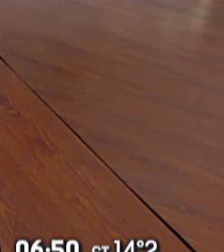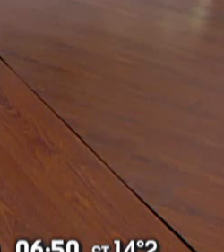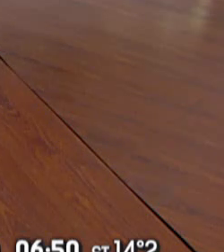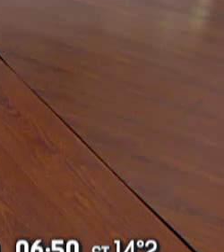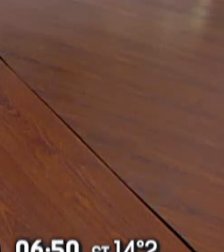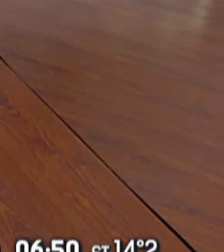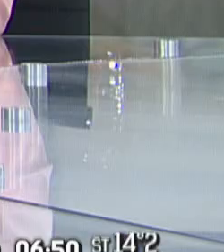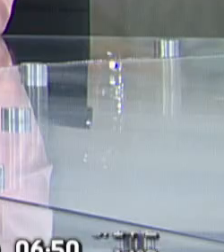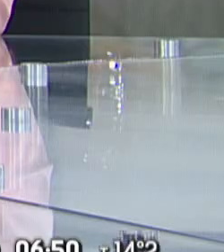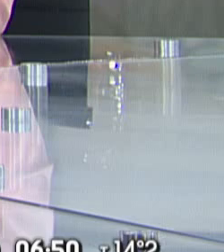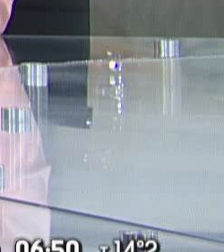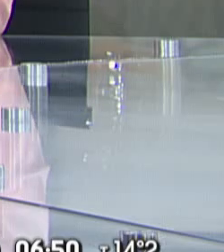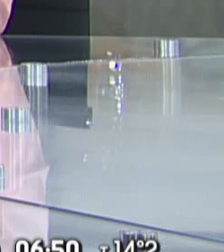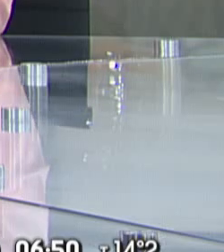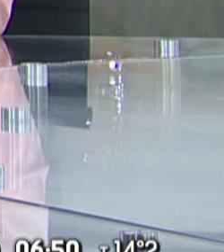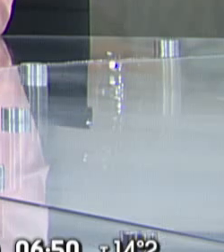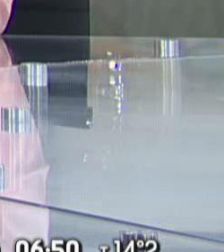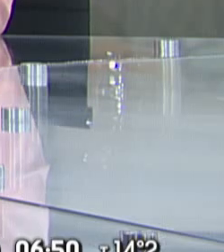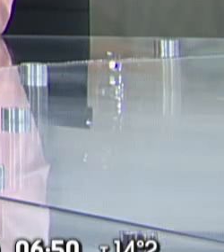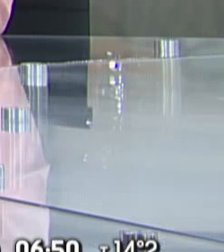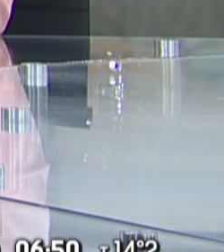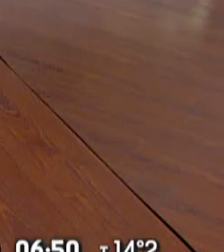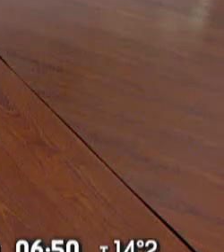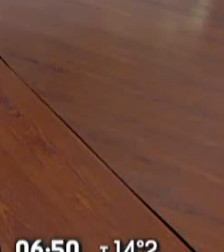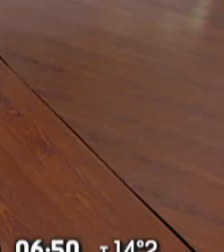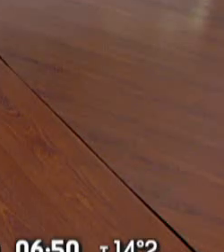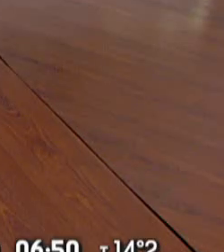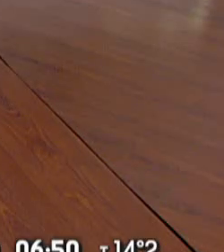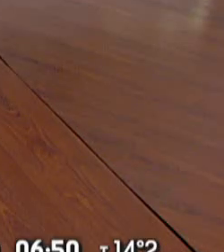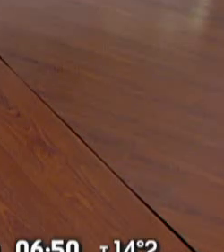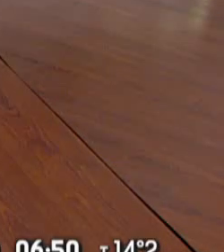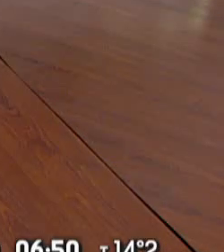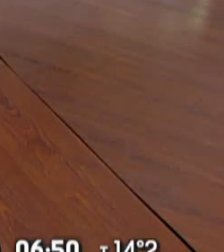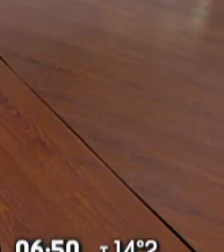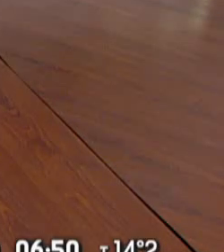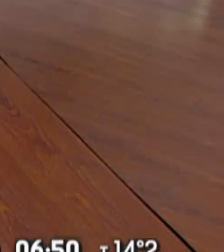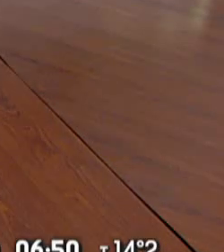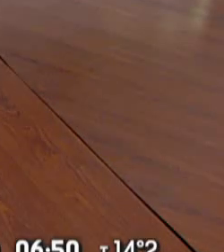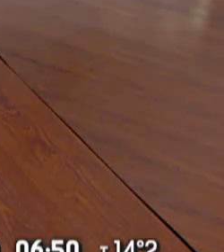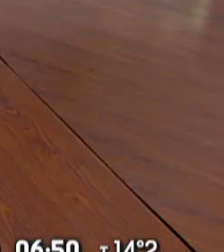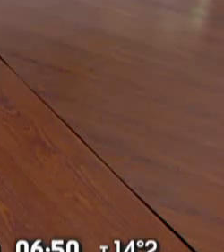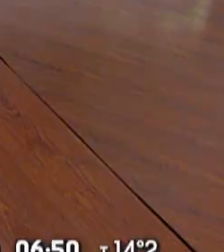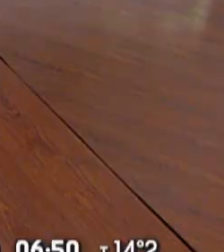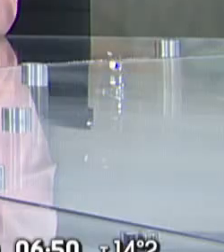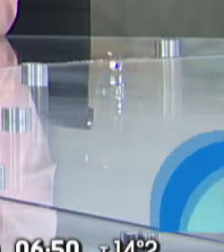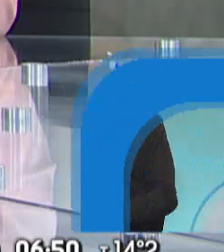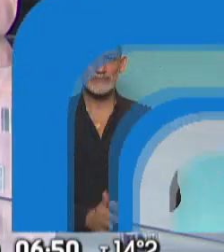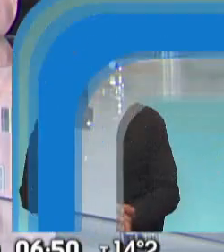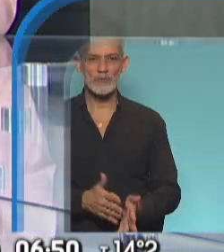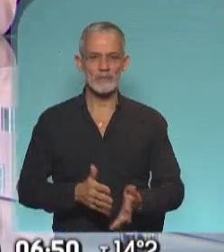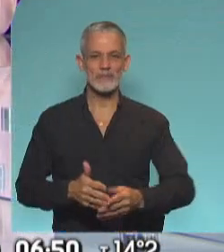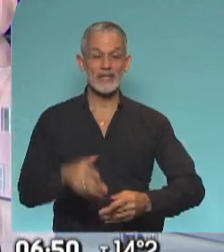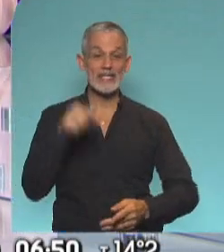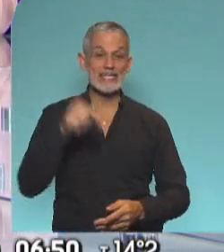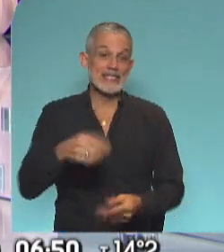su participación en redes sociales y cuándo opina y cuándo no. Pero hace bastante que no participaba, Claro. es verdad, la y última vez tiene fue un con juego Vicentín. en ese sentido. Me parece que